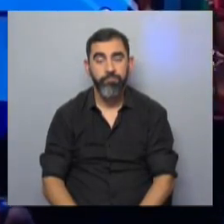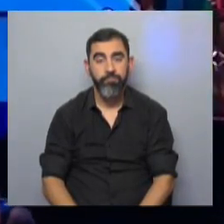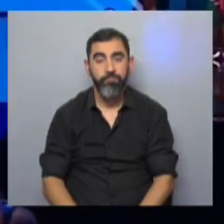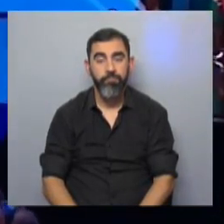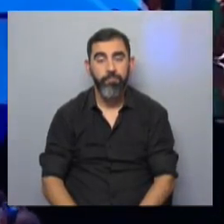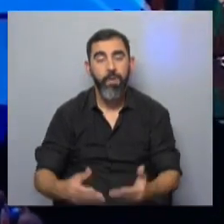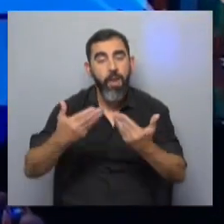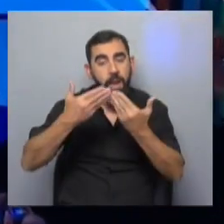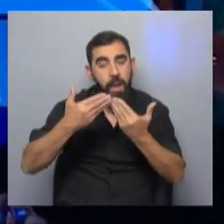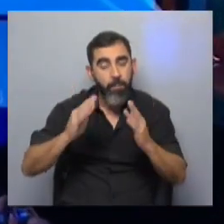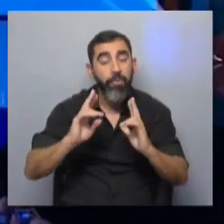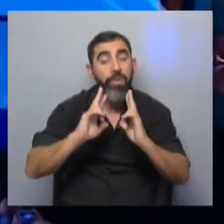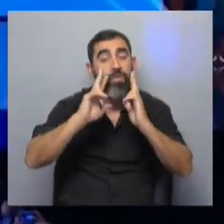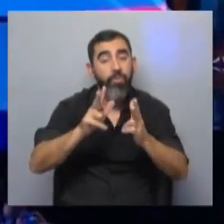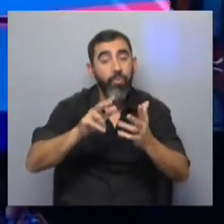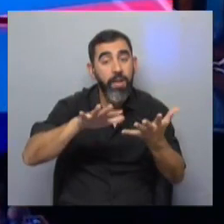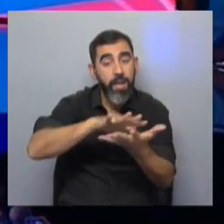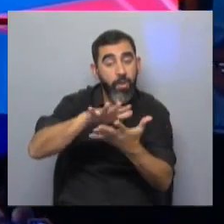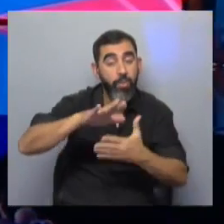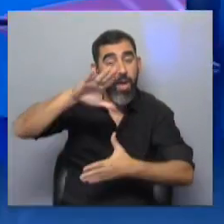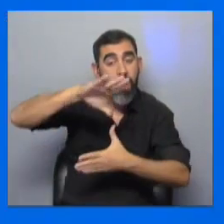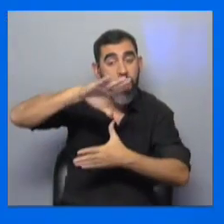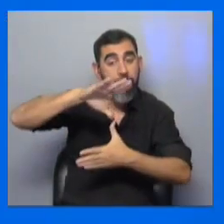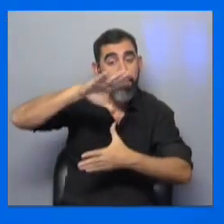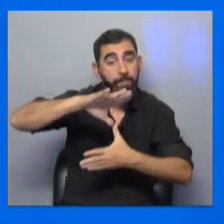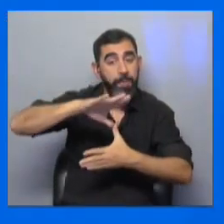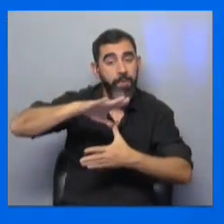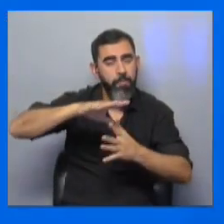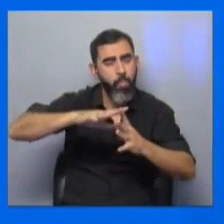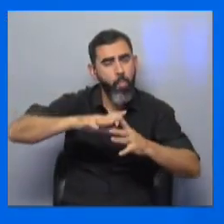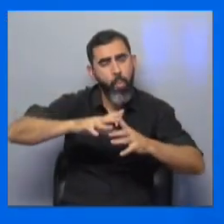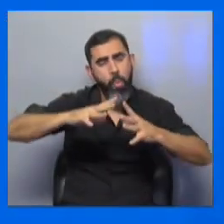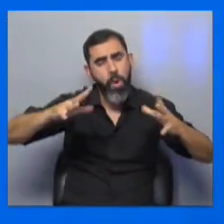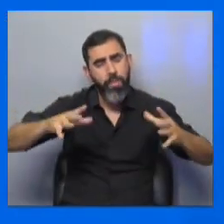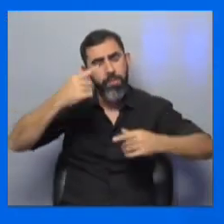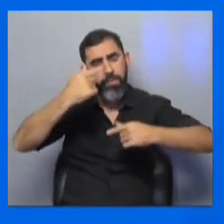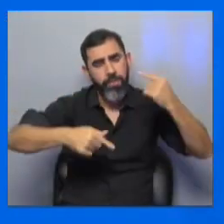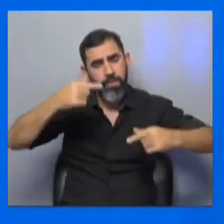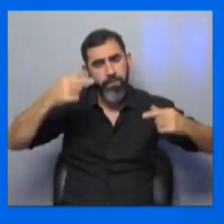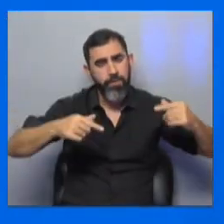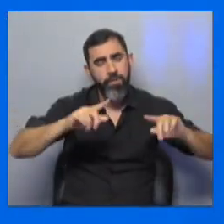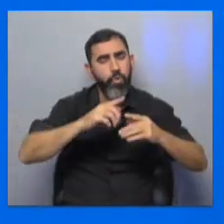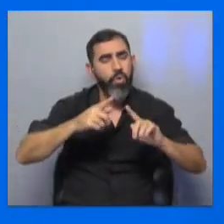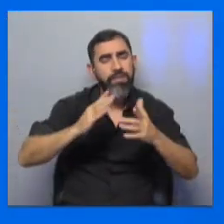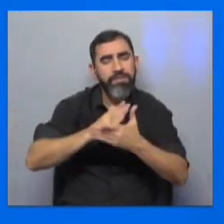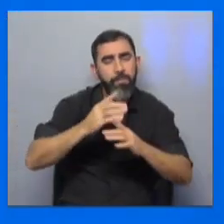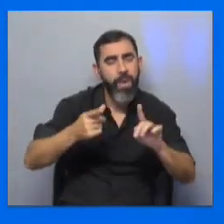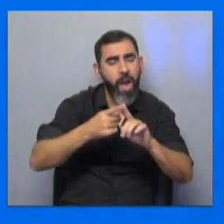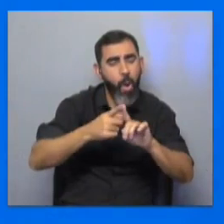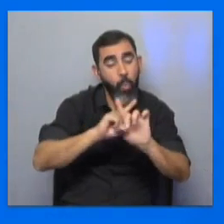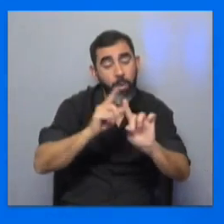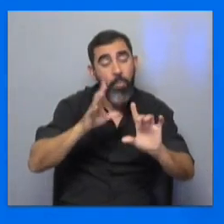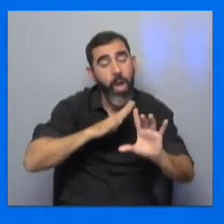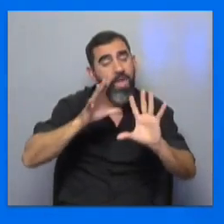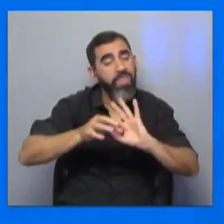Durante la apertura, Biden destacó que la región de las Américas es extensa y diversa y que, pese a no estar siempre de acuerdo, son